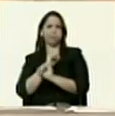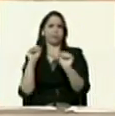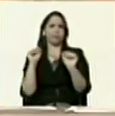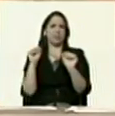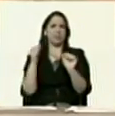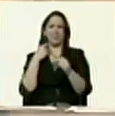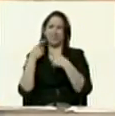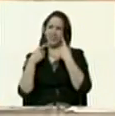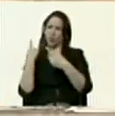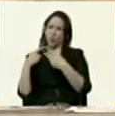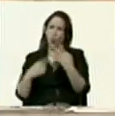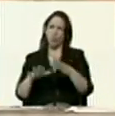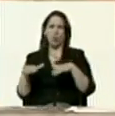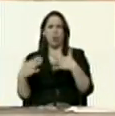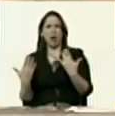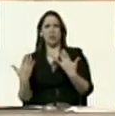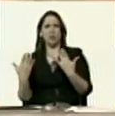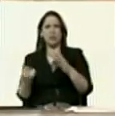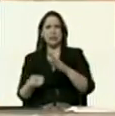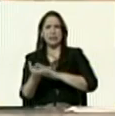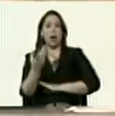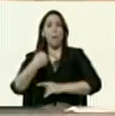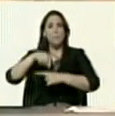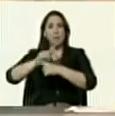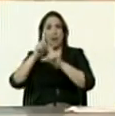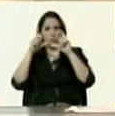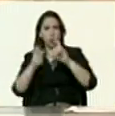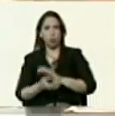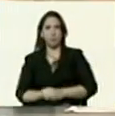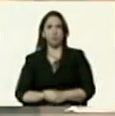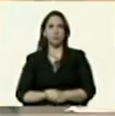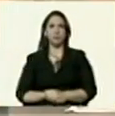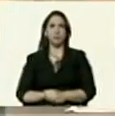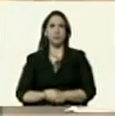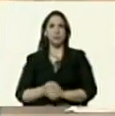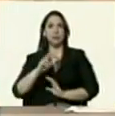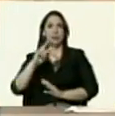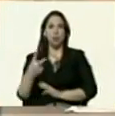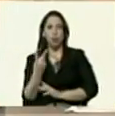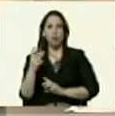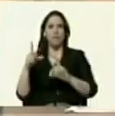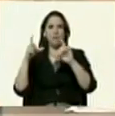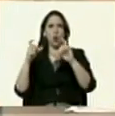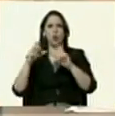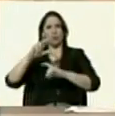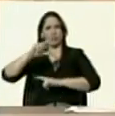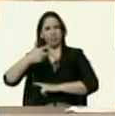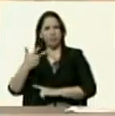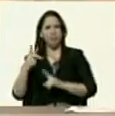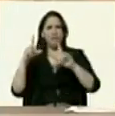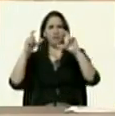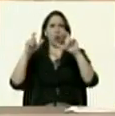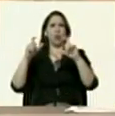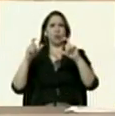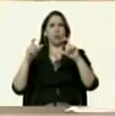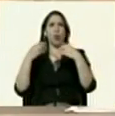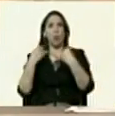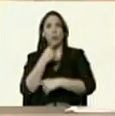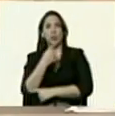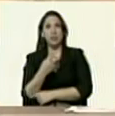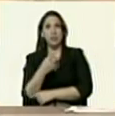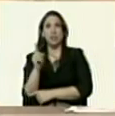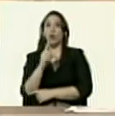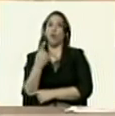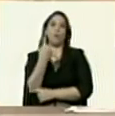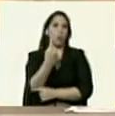diciendo cosas. Cuando salió la primera foto, y salió la segunda, y salió la tercera, y como dice la canción, no fue